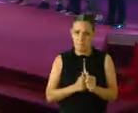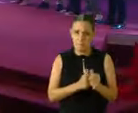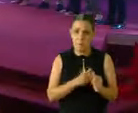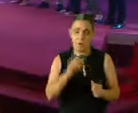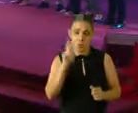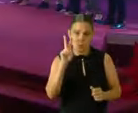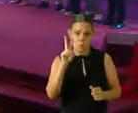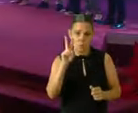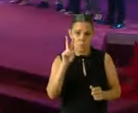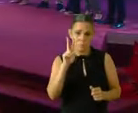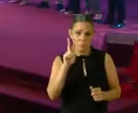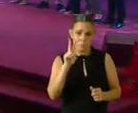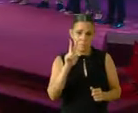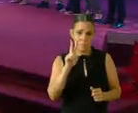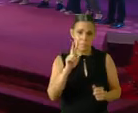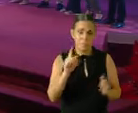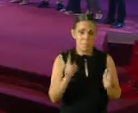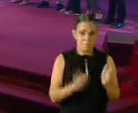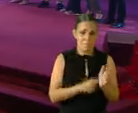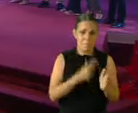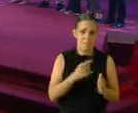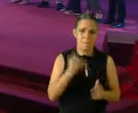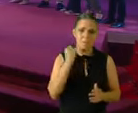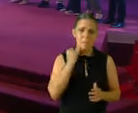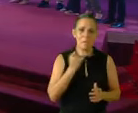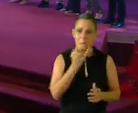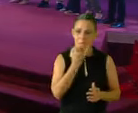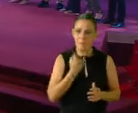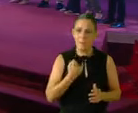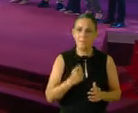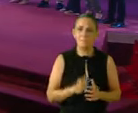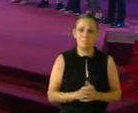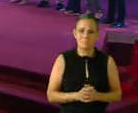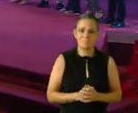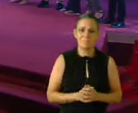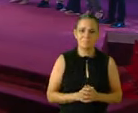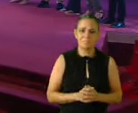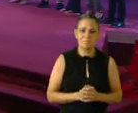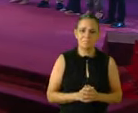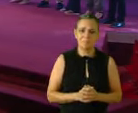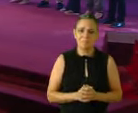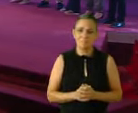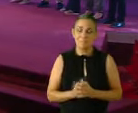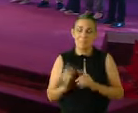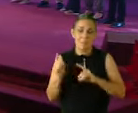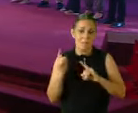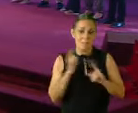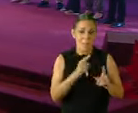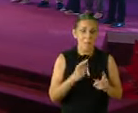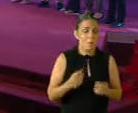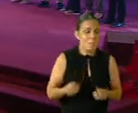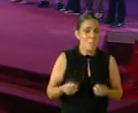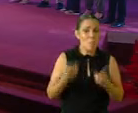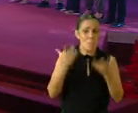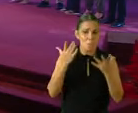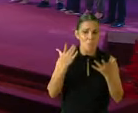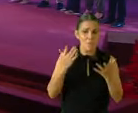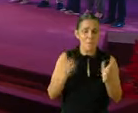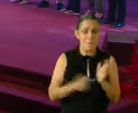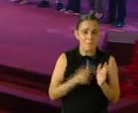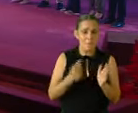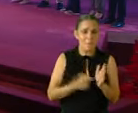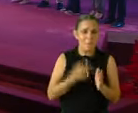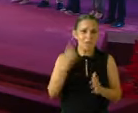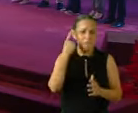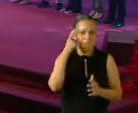ido más de una vez porque es que él no se puede ver todo la primera vez, ni la segunda, ni la tercera. Hay que ir 15 veces por lo menos. Adelante.